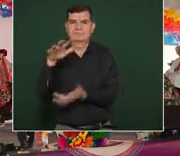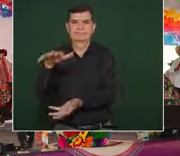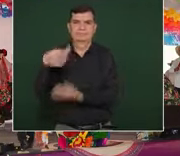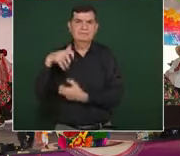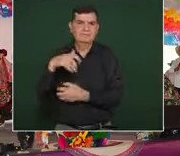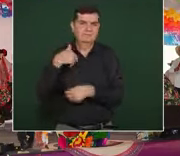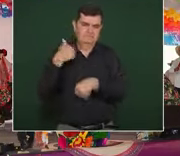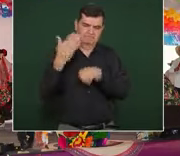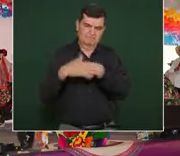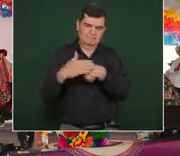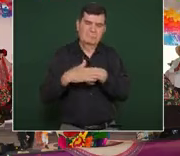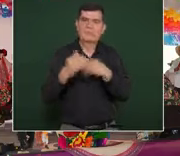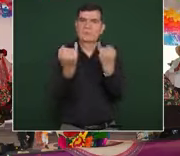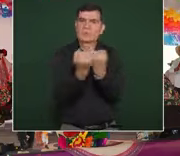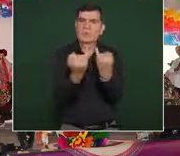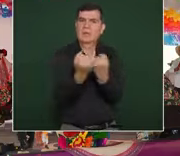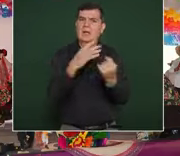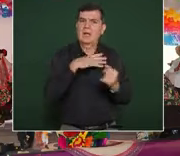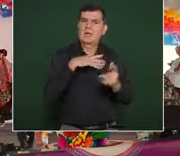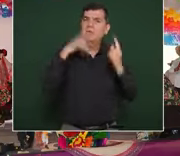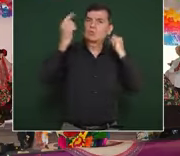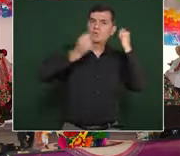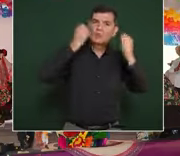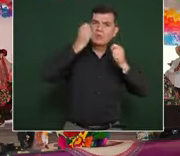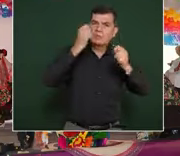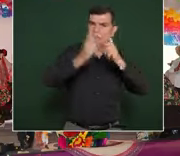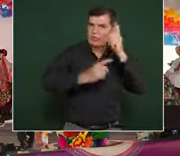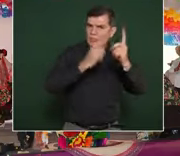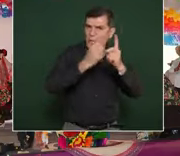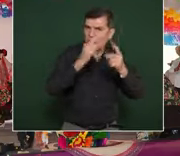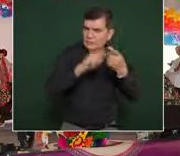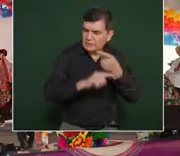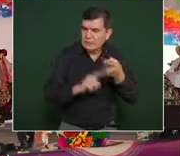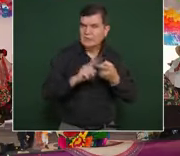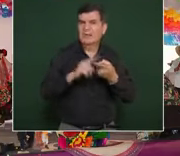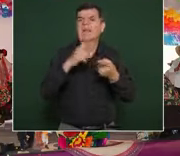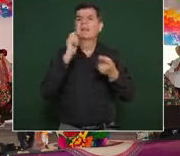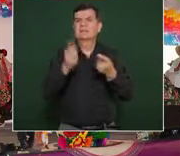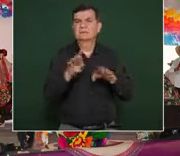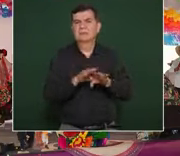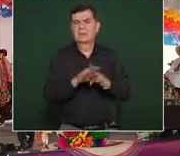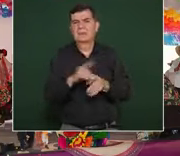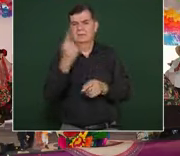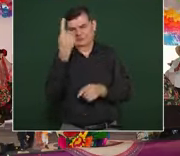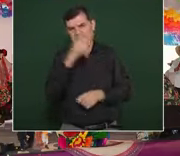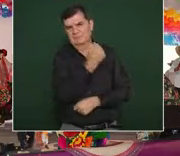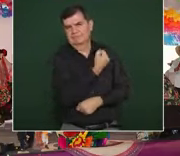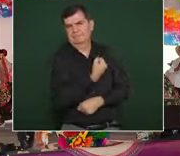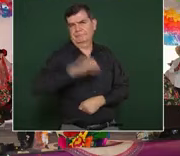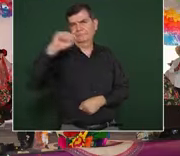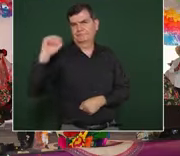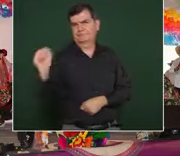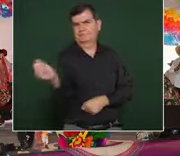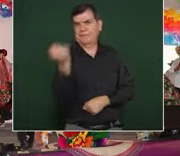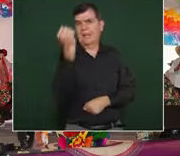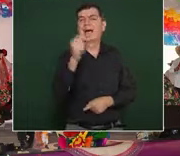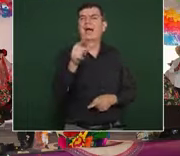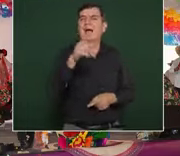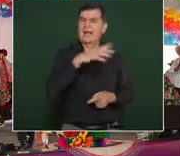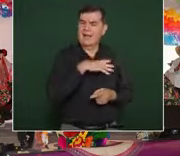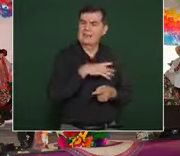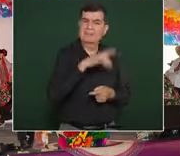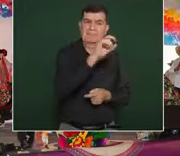los eventos destacan, pues, el turismo deportivo, particularmente lo que es el abierto de tenis, que va a tener lugar